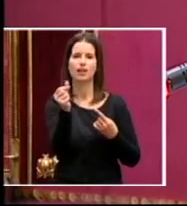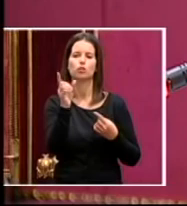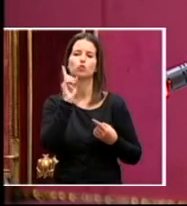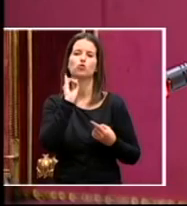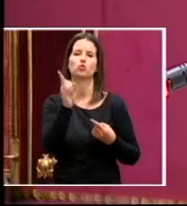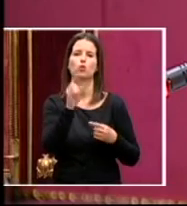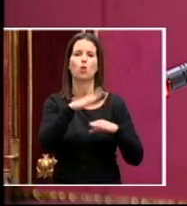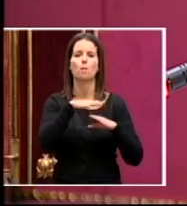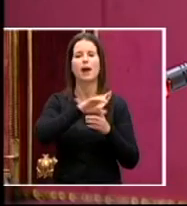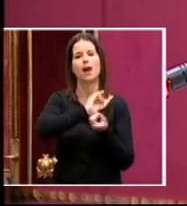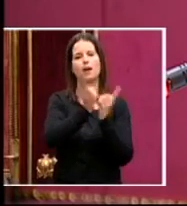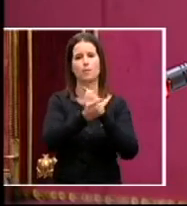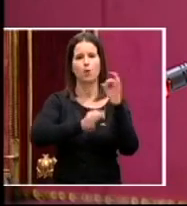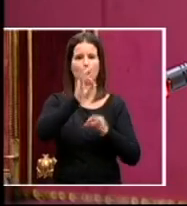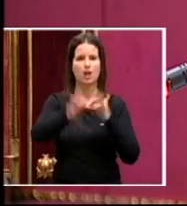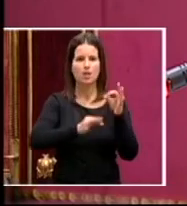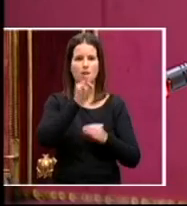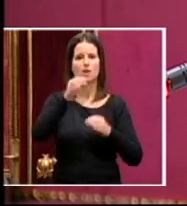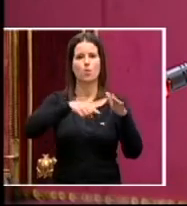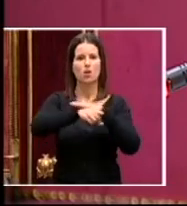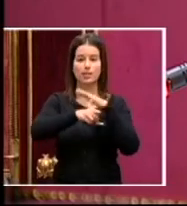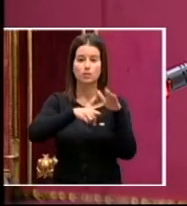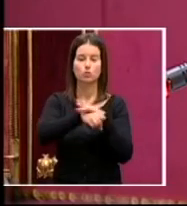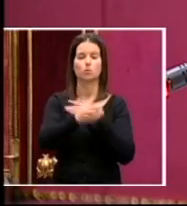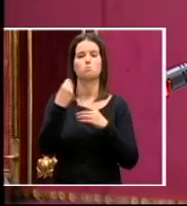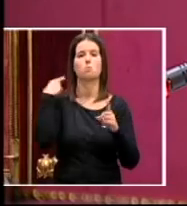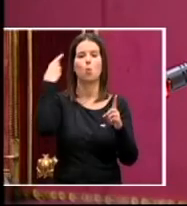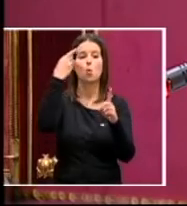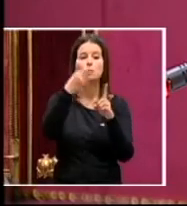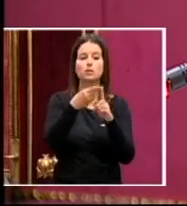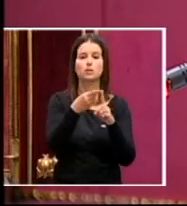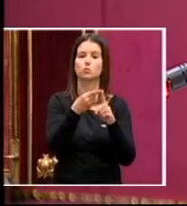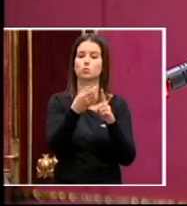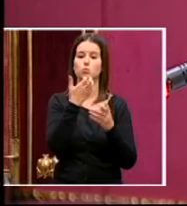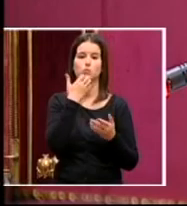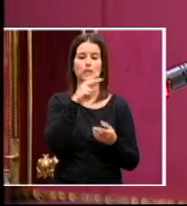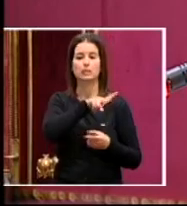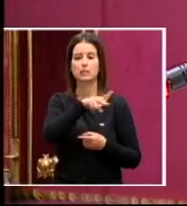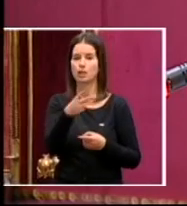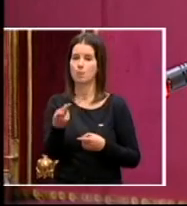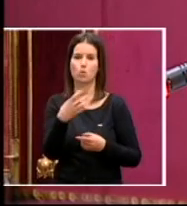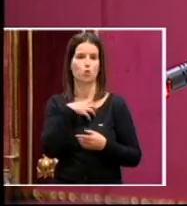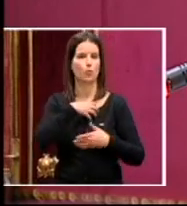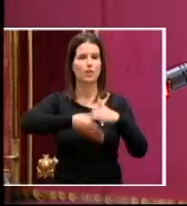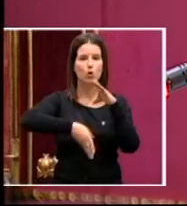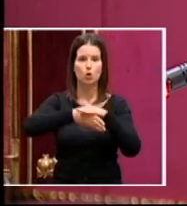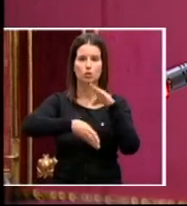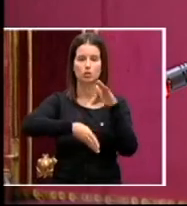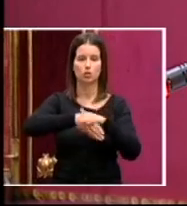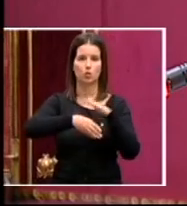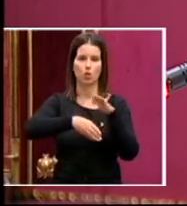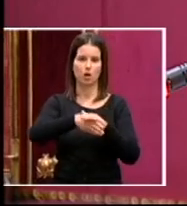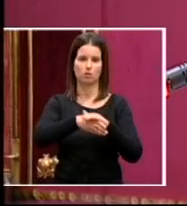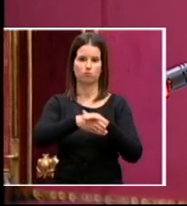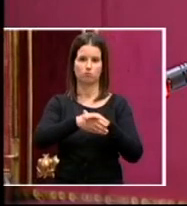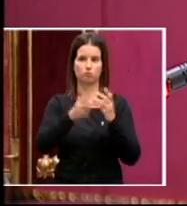cambio organizativo municipal en la gestión del fin y que, por tanto, sin la cual no sería posible continuar su concesión. Es